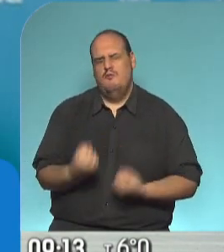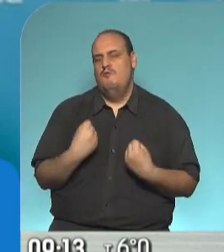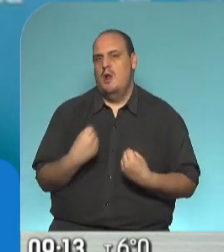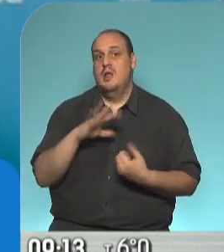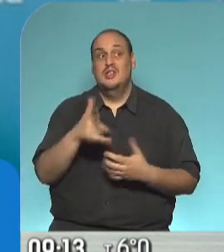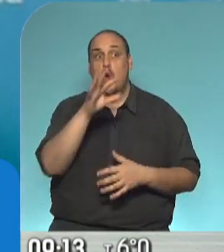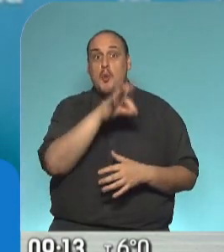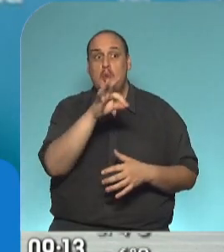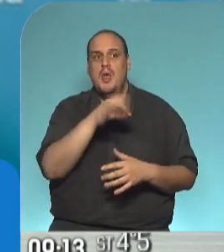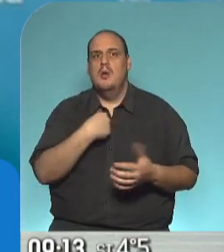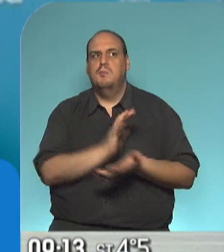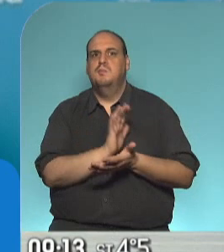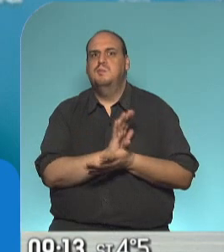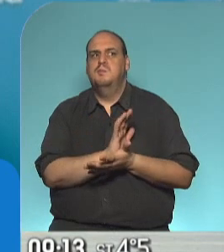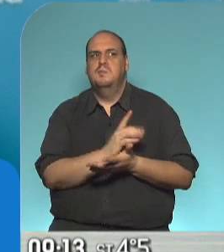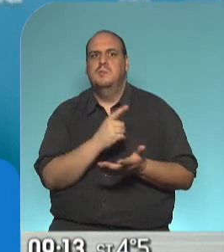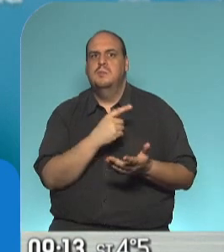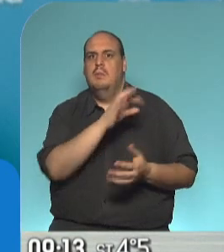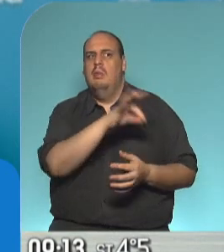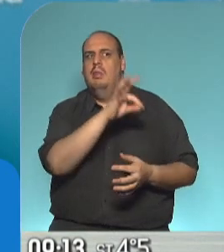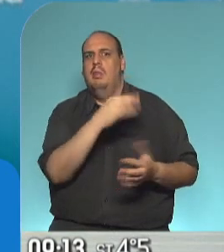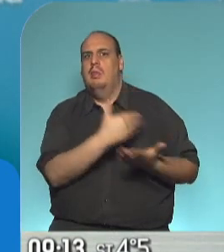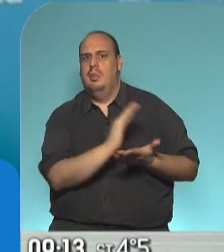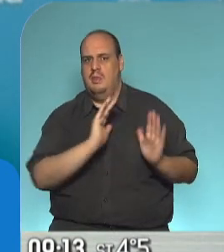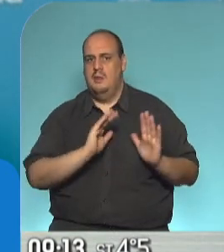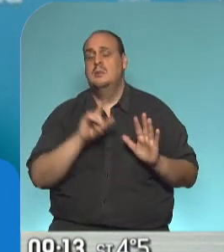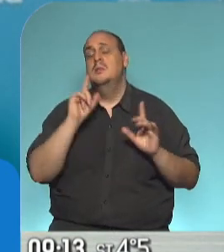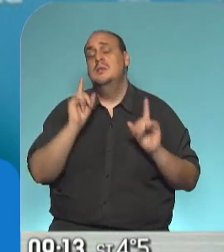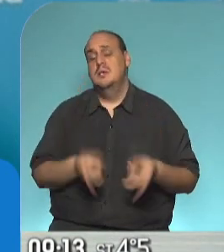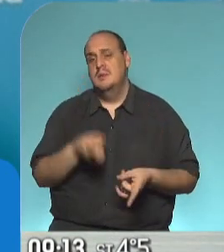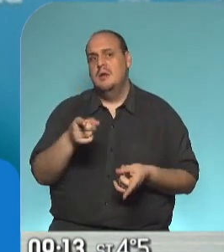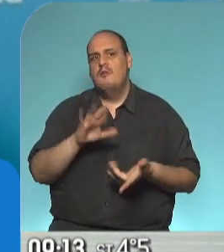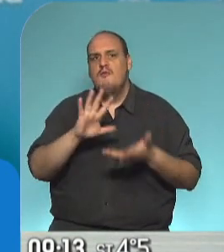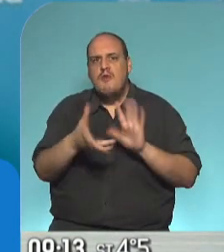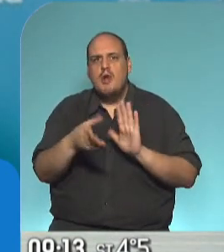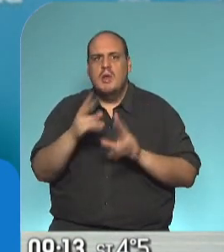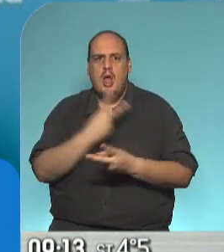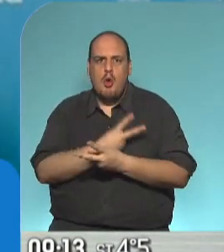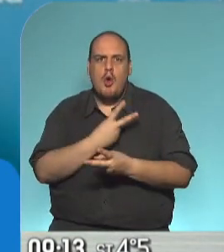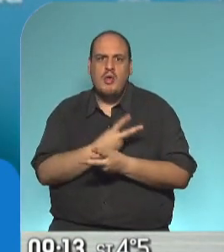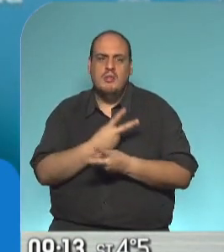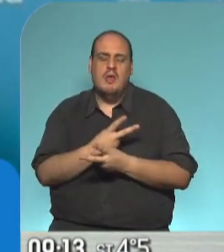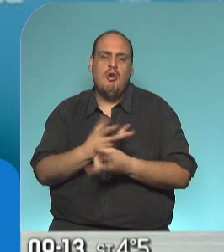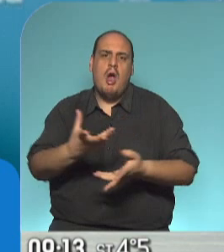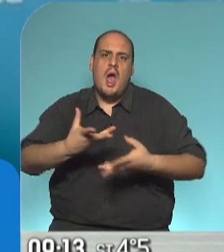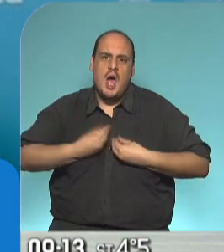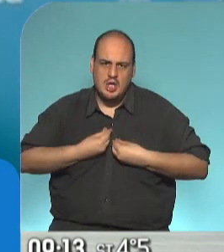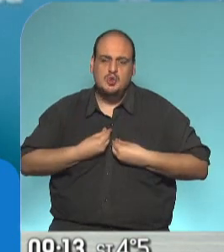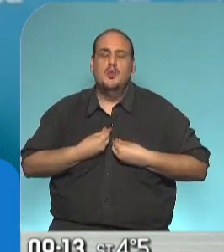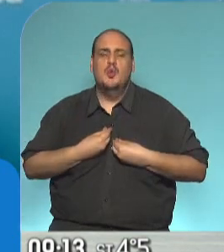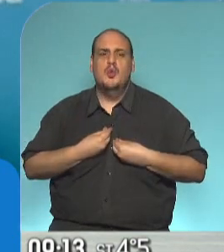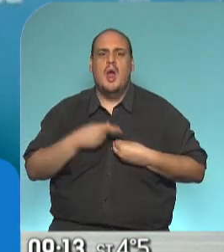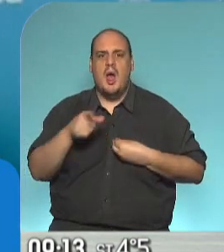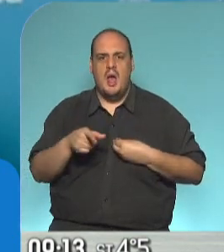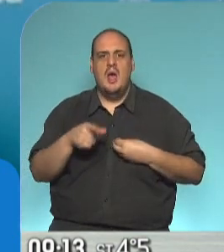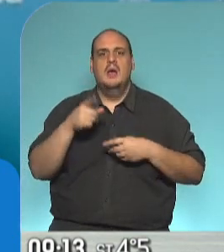virus, maximizar las medidas de prevención, es lo que va a hacer que podamos transitar,